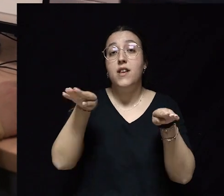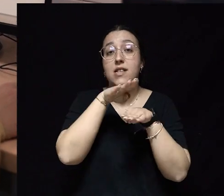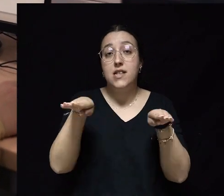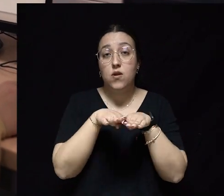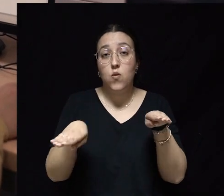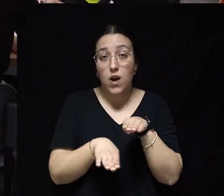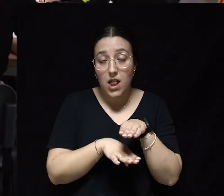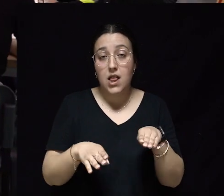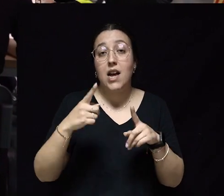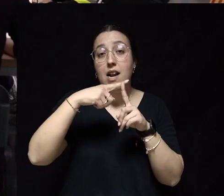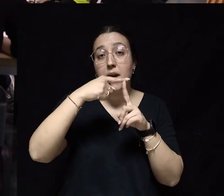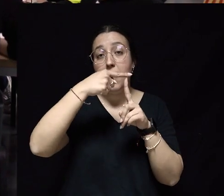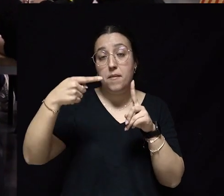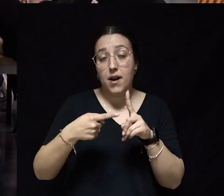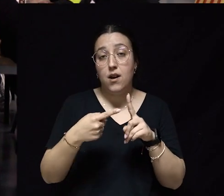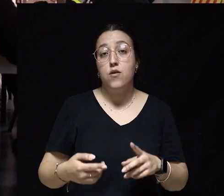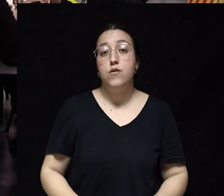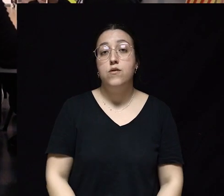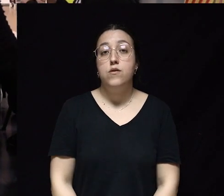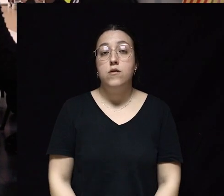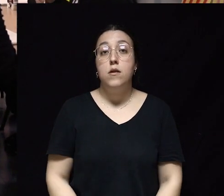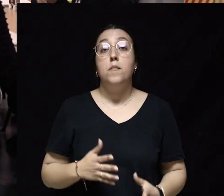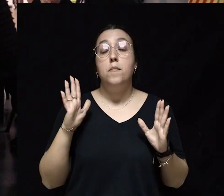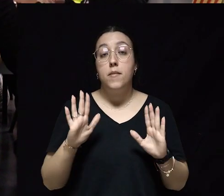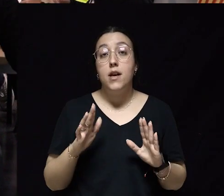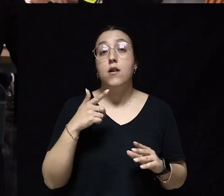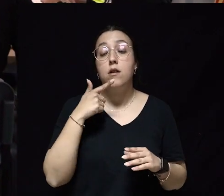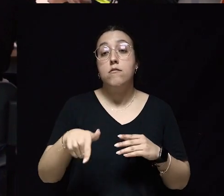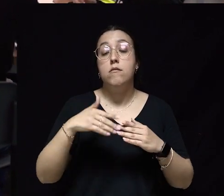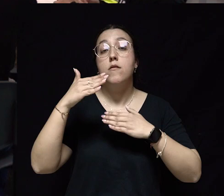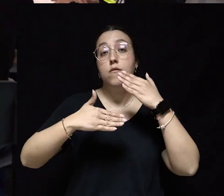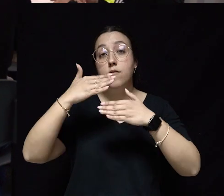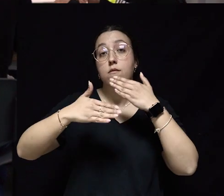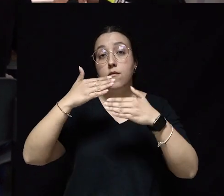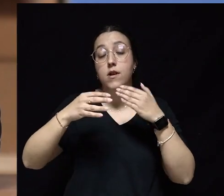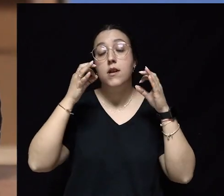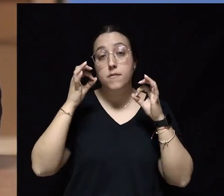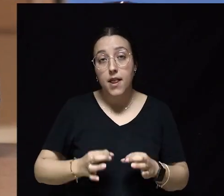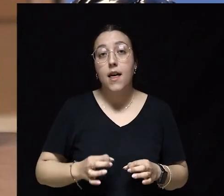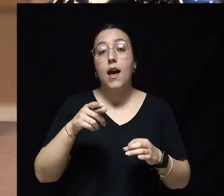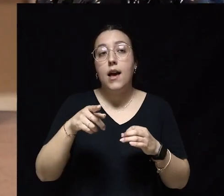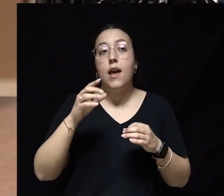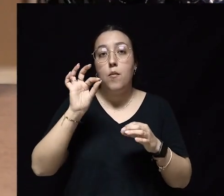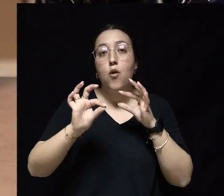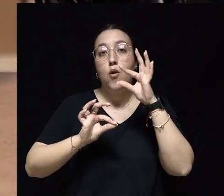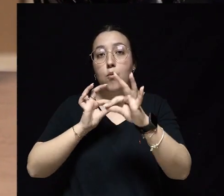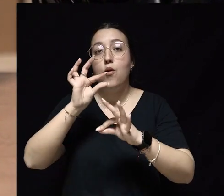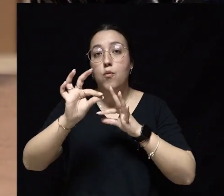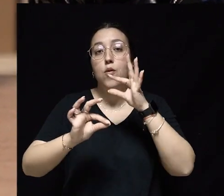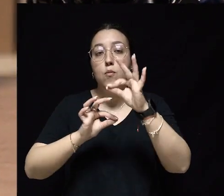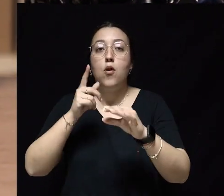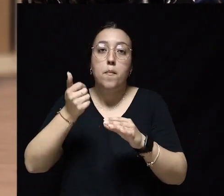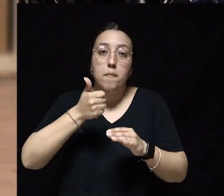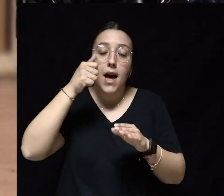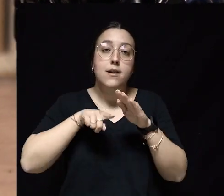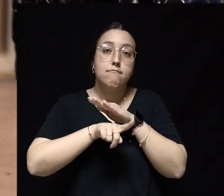noticia, en aras a paliar las desigualdades existentes. El contrapunto a esta buena noticia es que la progresión se ha ido